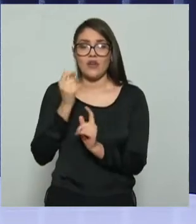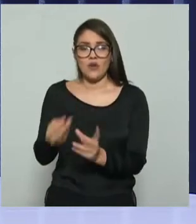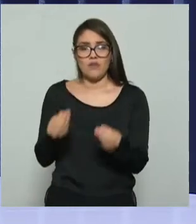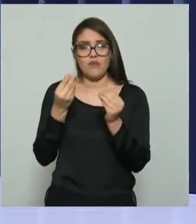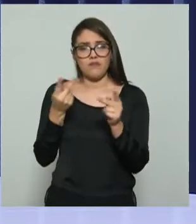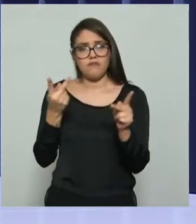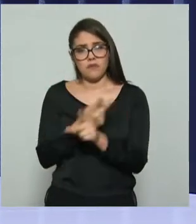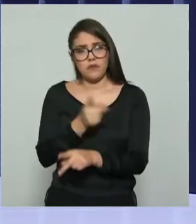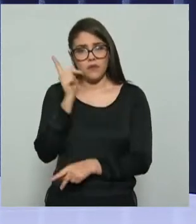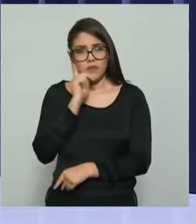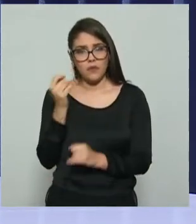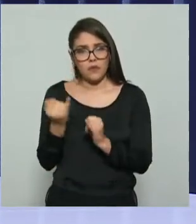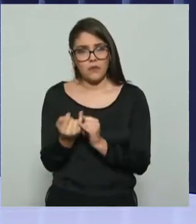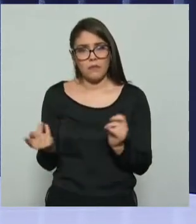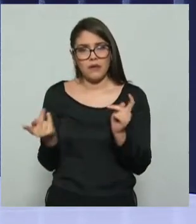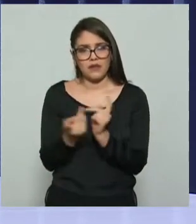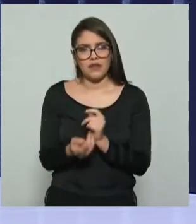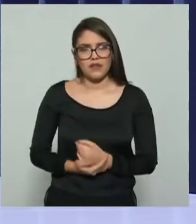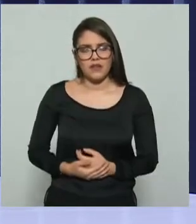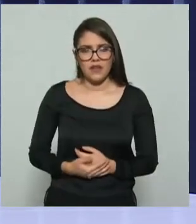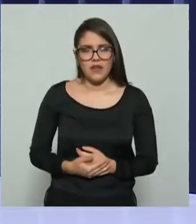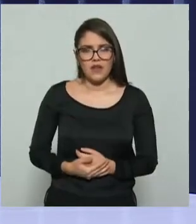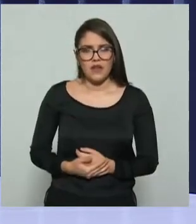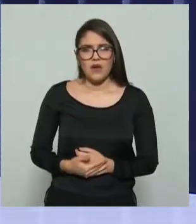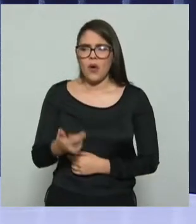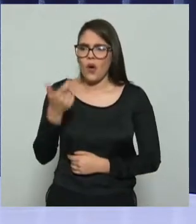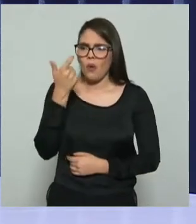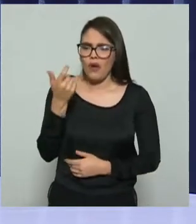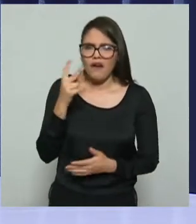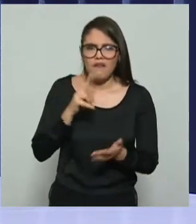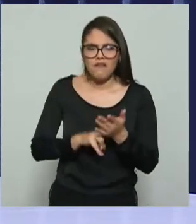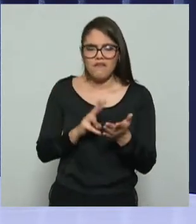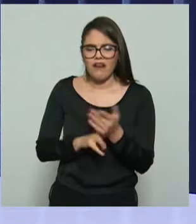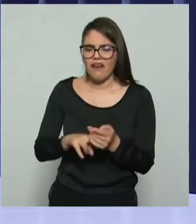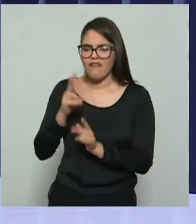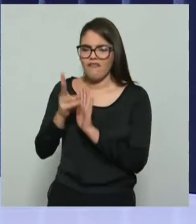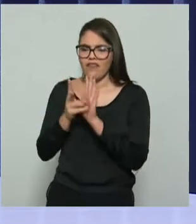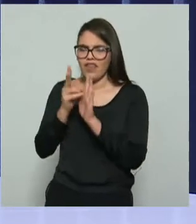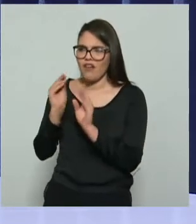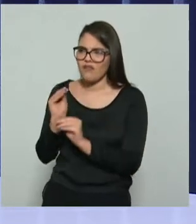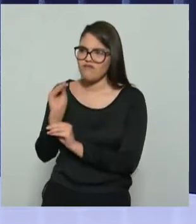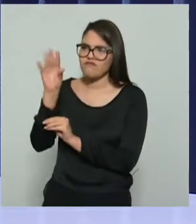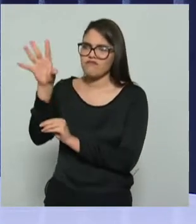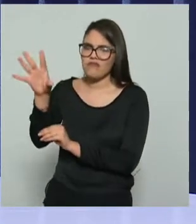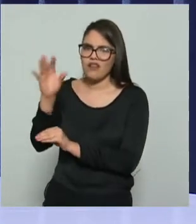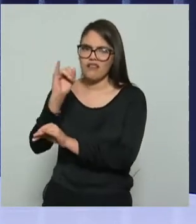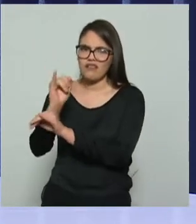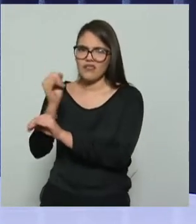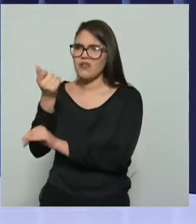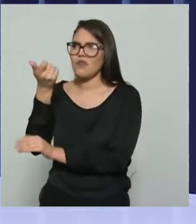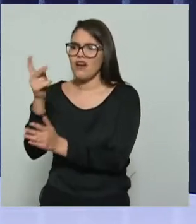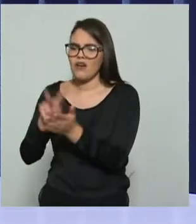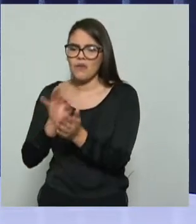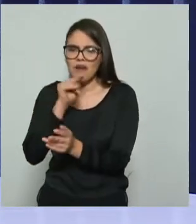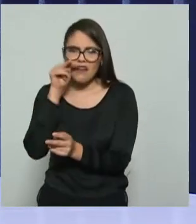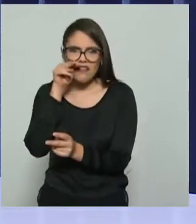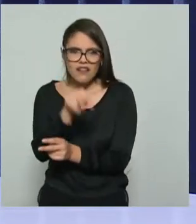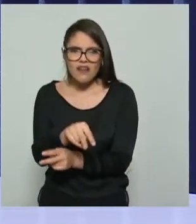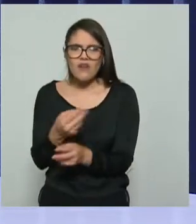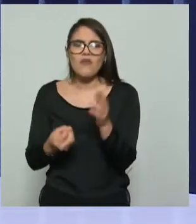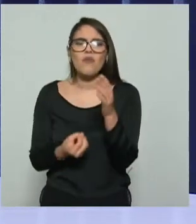casos. ¿Cuánto cuesta cada video que estos individuos suben a estas plataformas digitales? ¿Cuántas plataformas